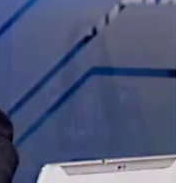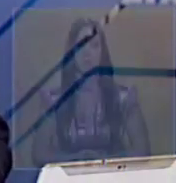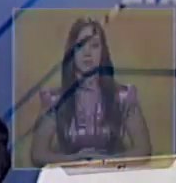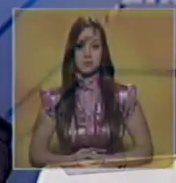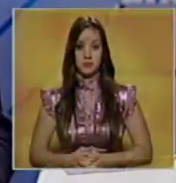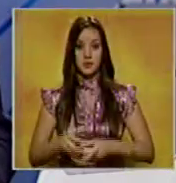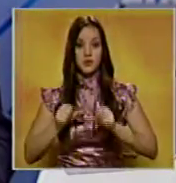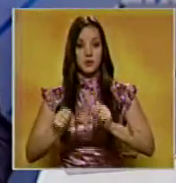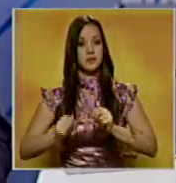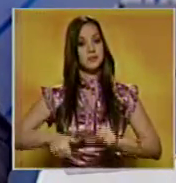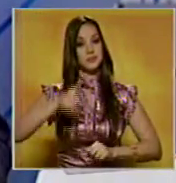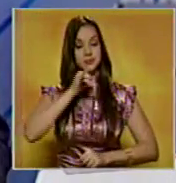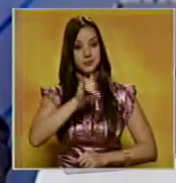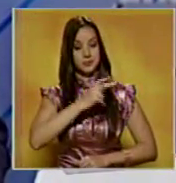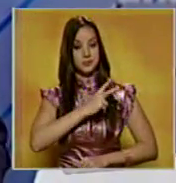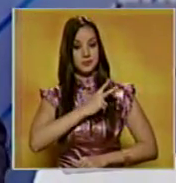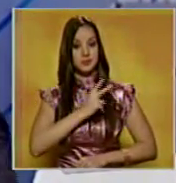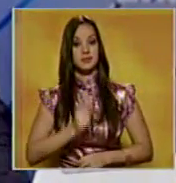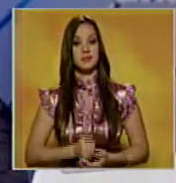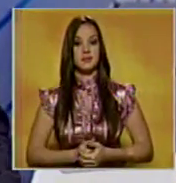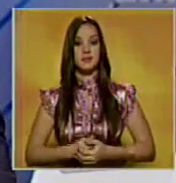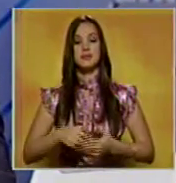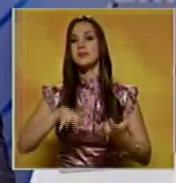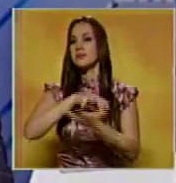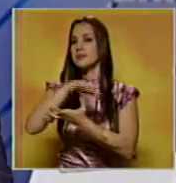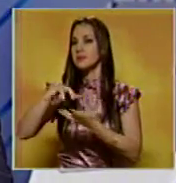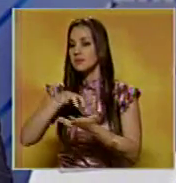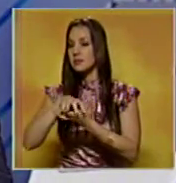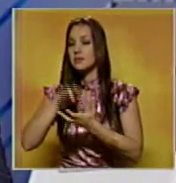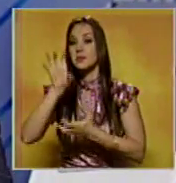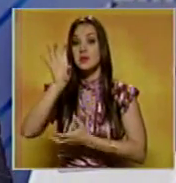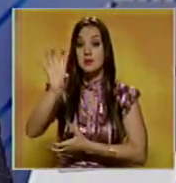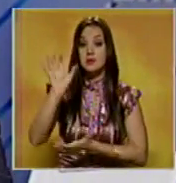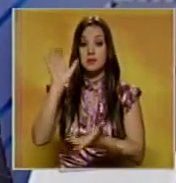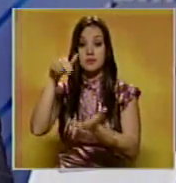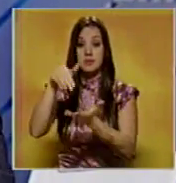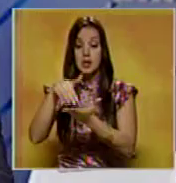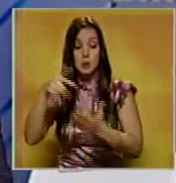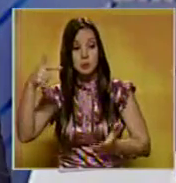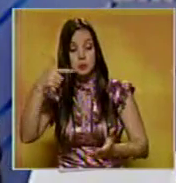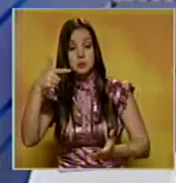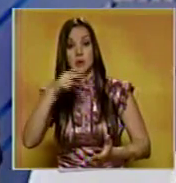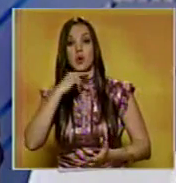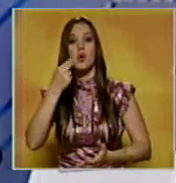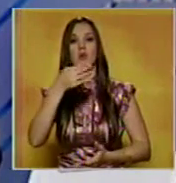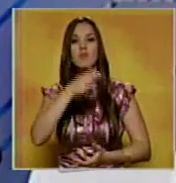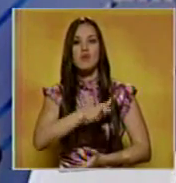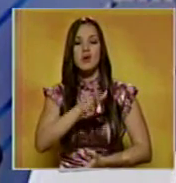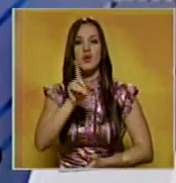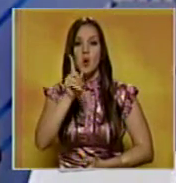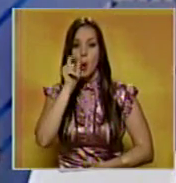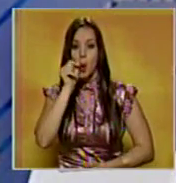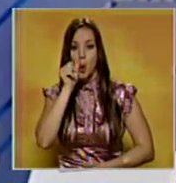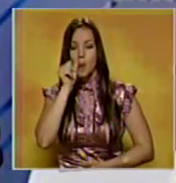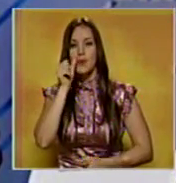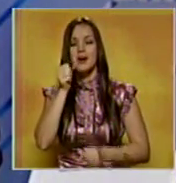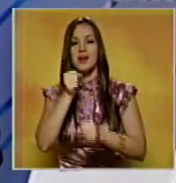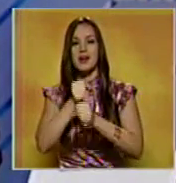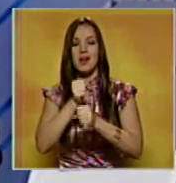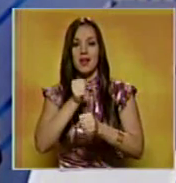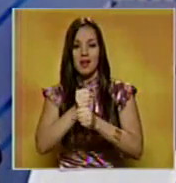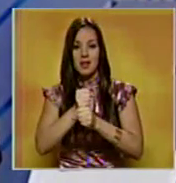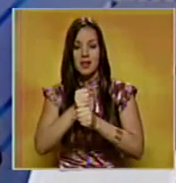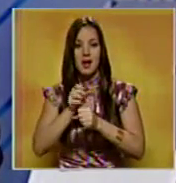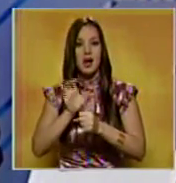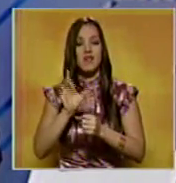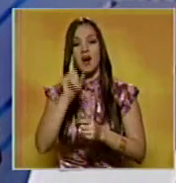con más de noticiero venevisión en materia de sucesos en el estado aragua fue asesinado un funcionario de la policía del estado guárico en un hecho